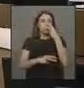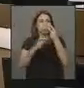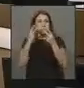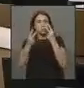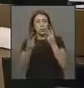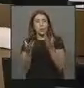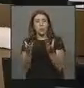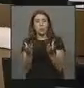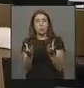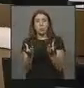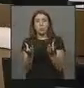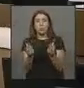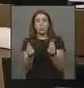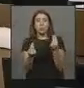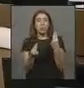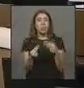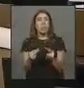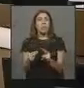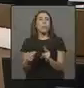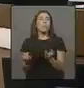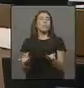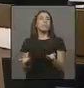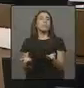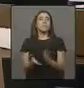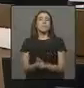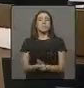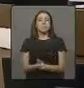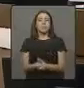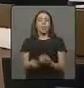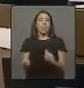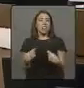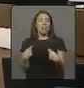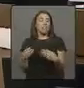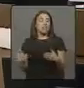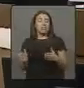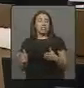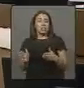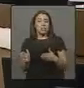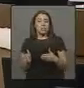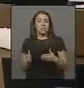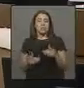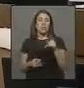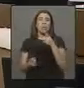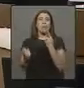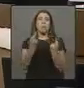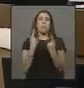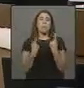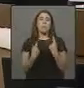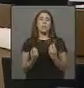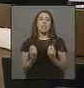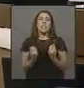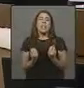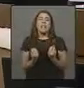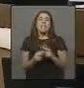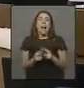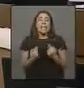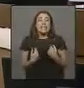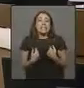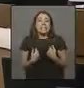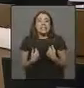encontrado con muchos dueños de pequeños comercios o kioscos y me preguntan qué pasará con